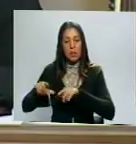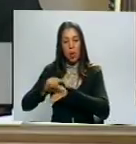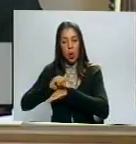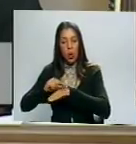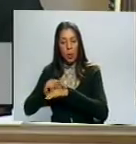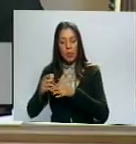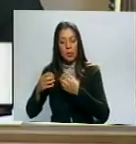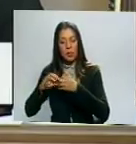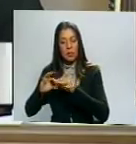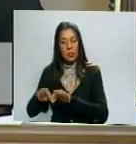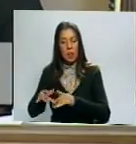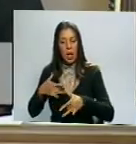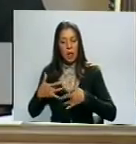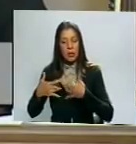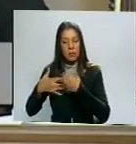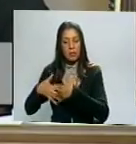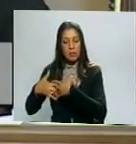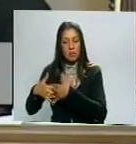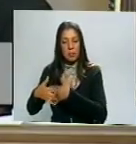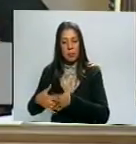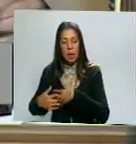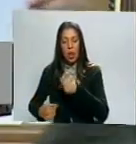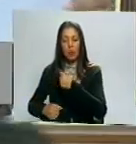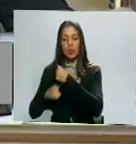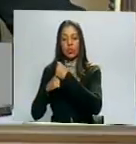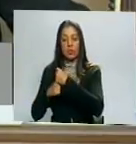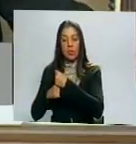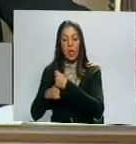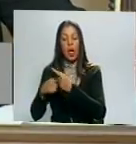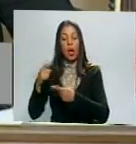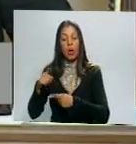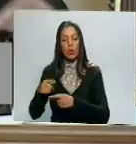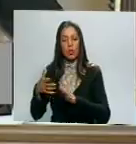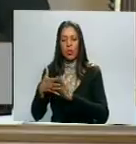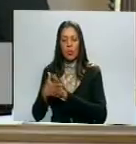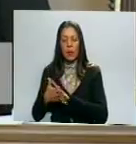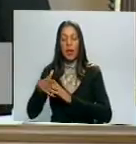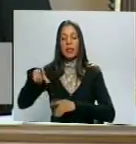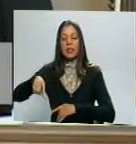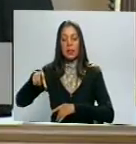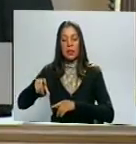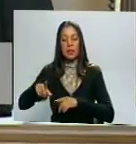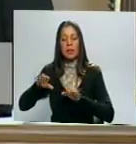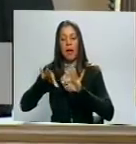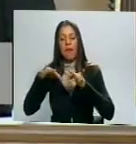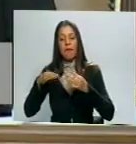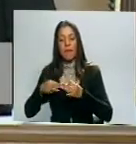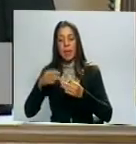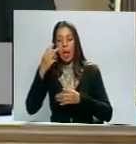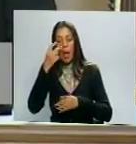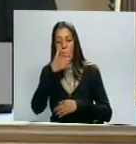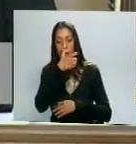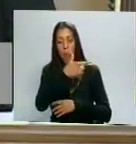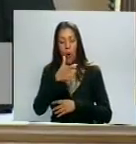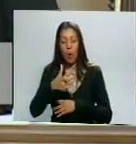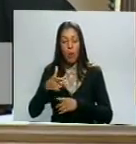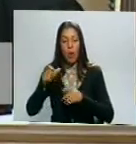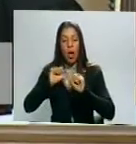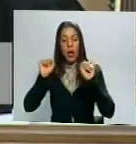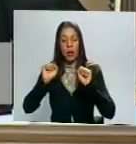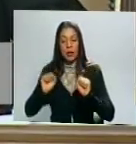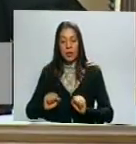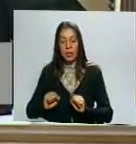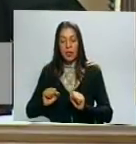activación productiva eficiente y sostenida, con base en las necesidades de la población y el sistema popular